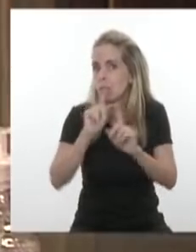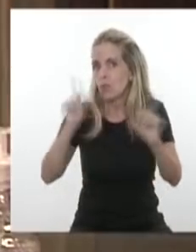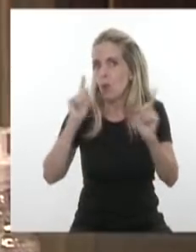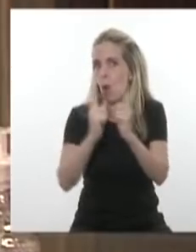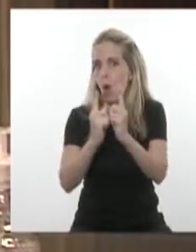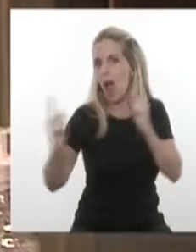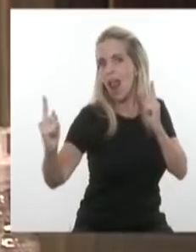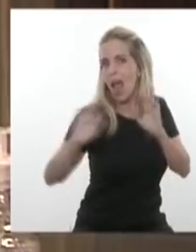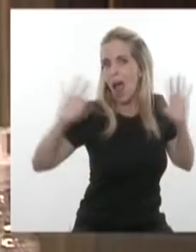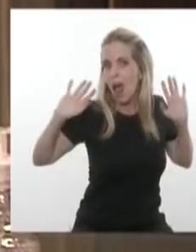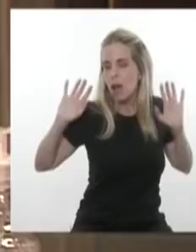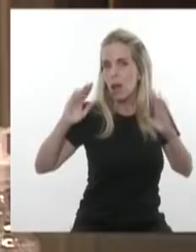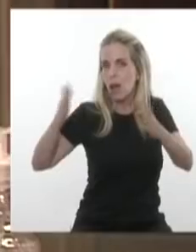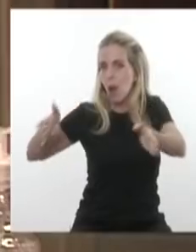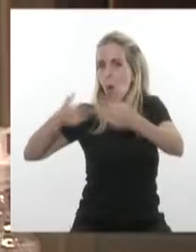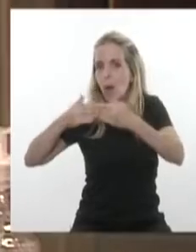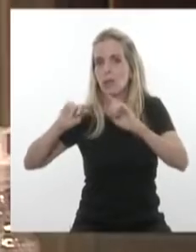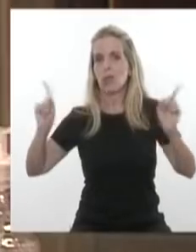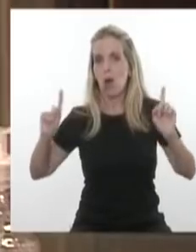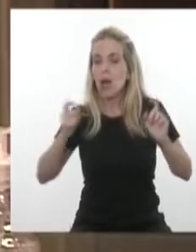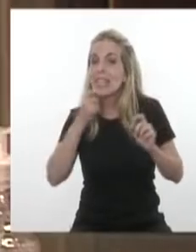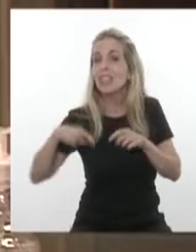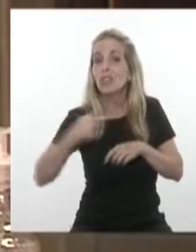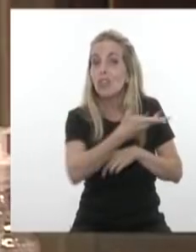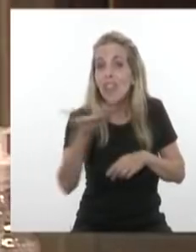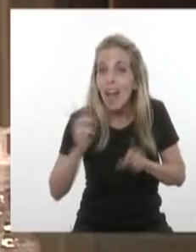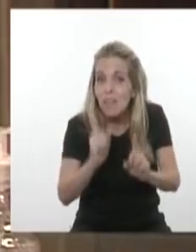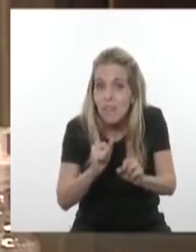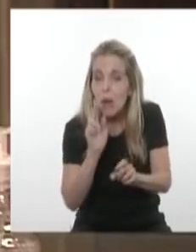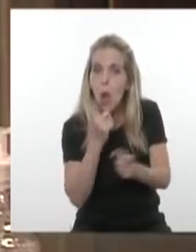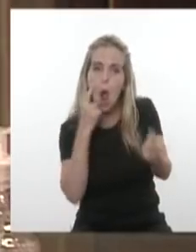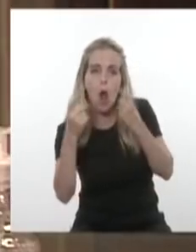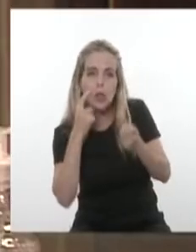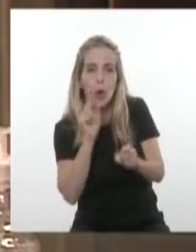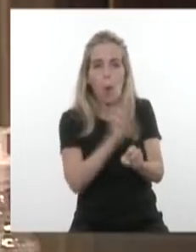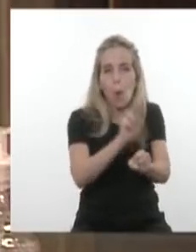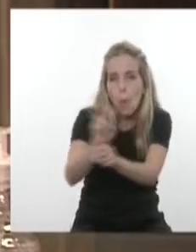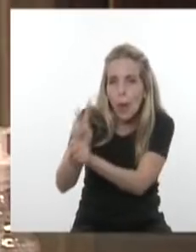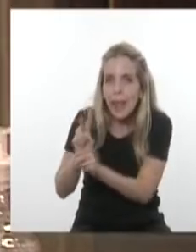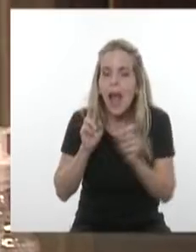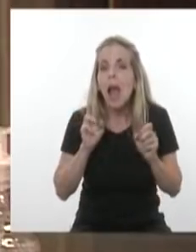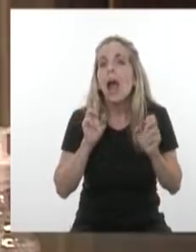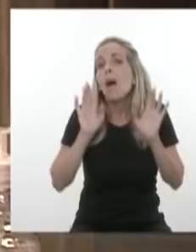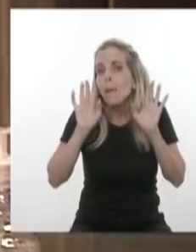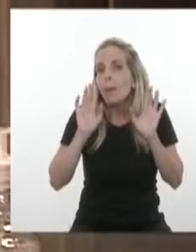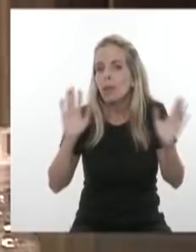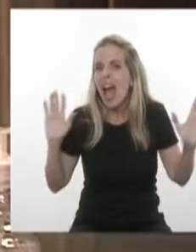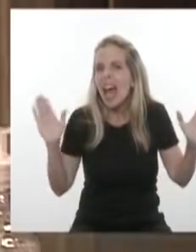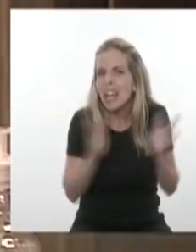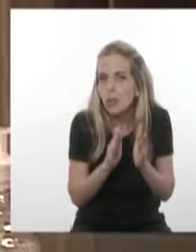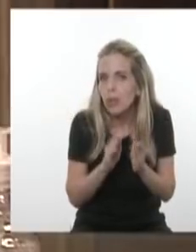sociedad se cuida vamos a lograr que el impacto de la segunda ola sea lo menos dañino posible